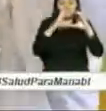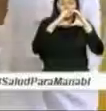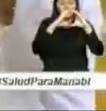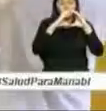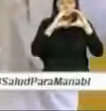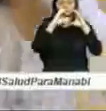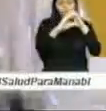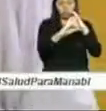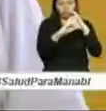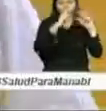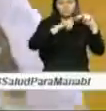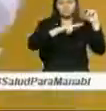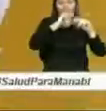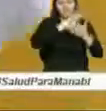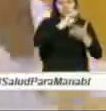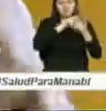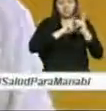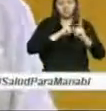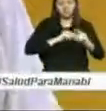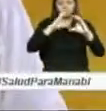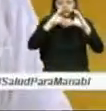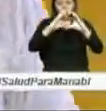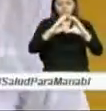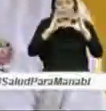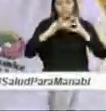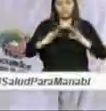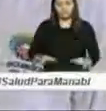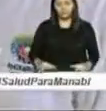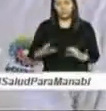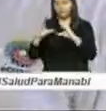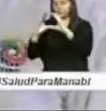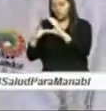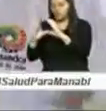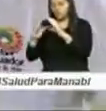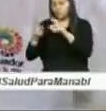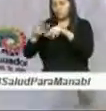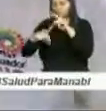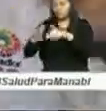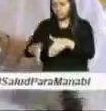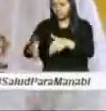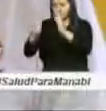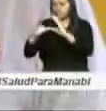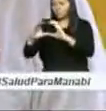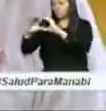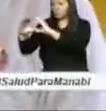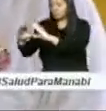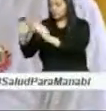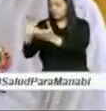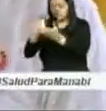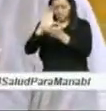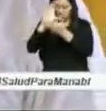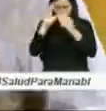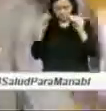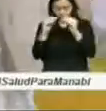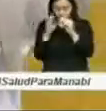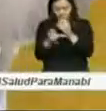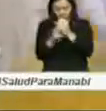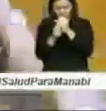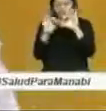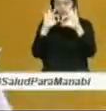hospitales, libros para nuestros niños, carreteros para nuestras comunidades, seguridad para nuestras familias, para nuestras